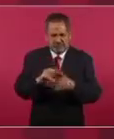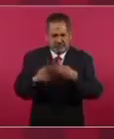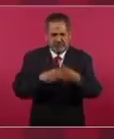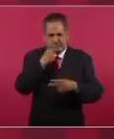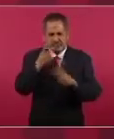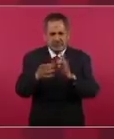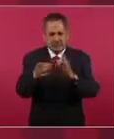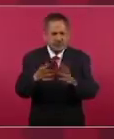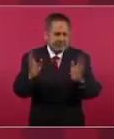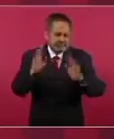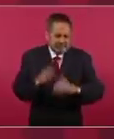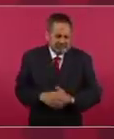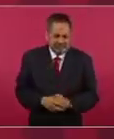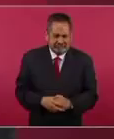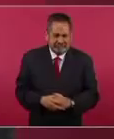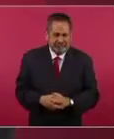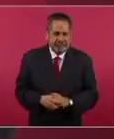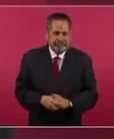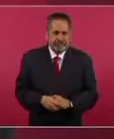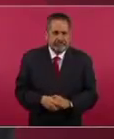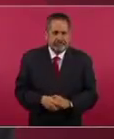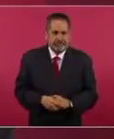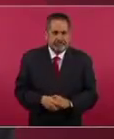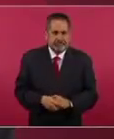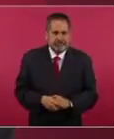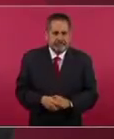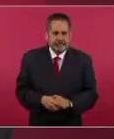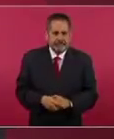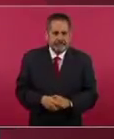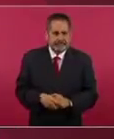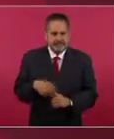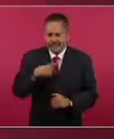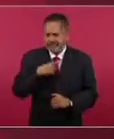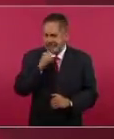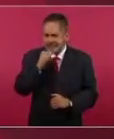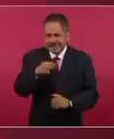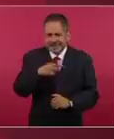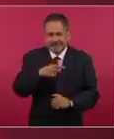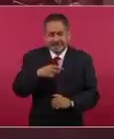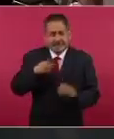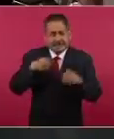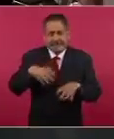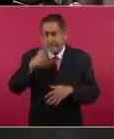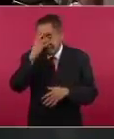No tengo nada de qué avergonzarme.